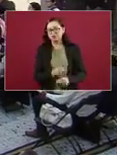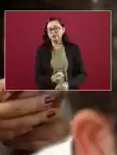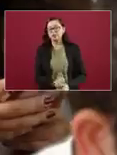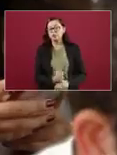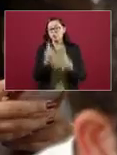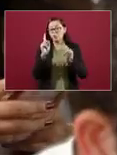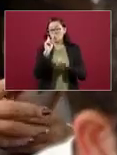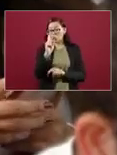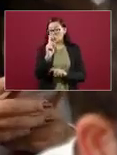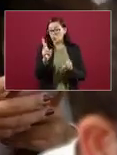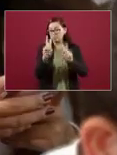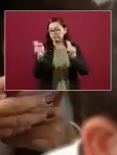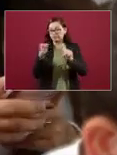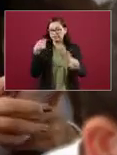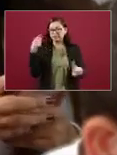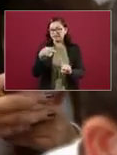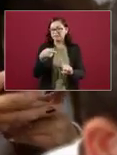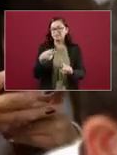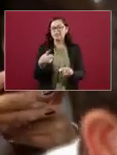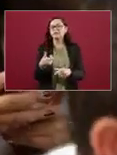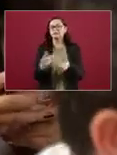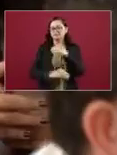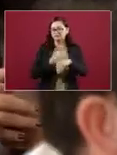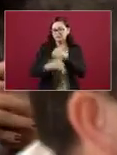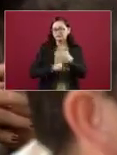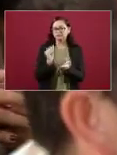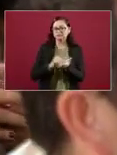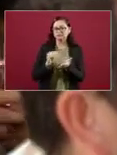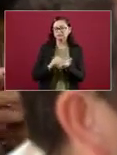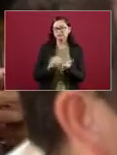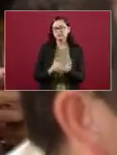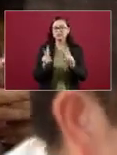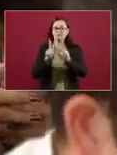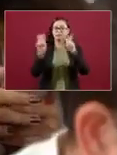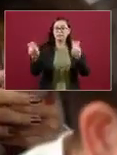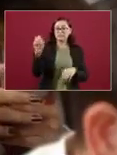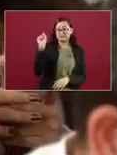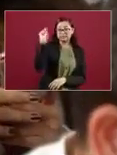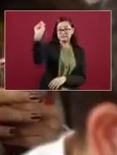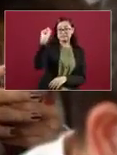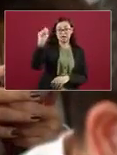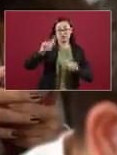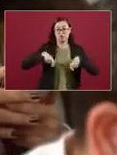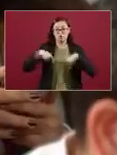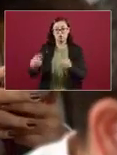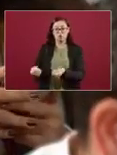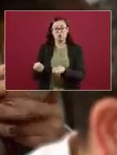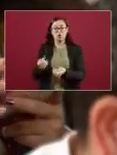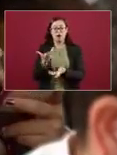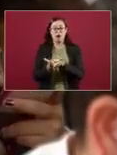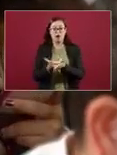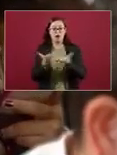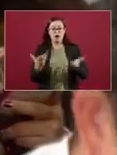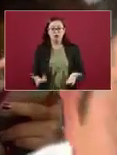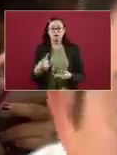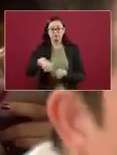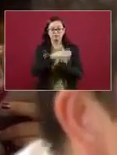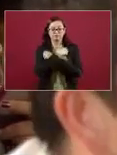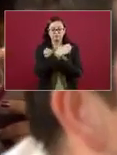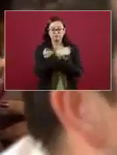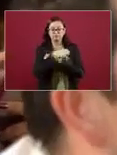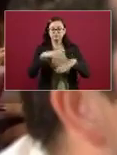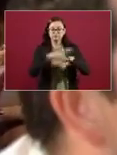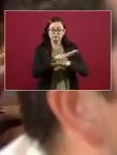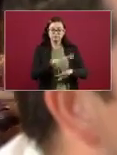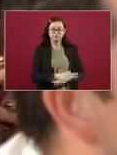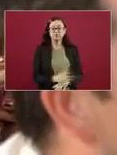todavía ha causado controversia sobre los comisionados sindicales. Actualmente, en la reforma educativa se tenía